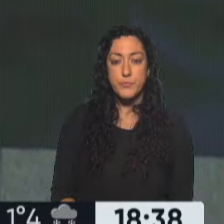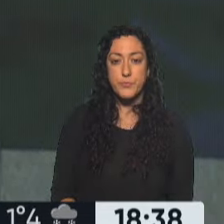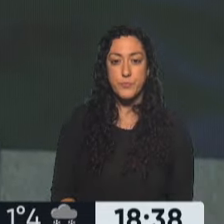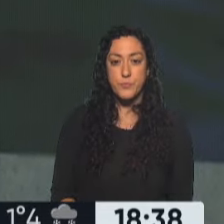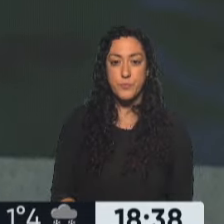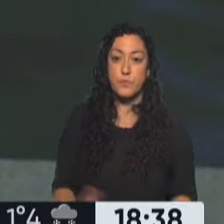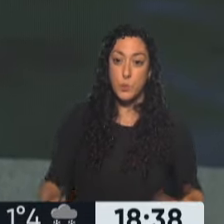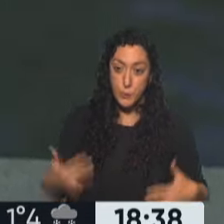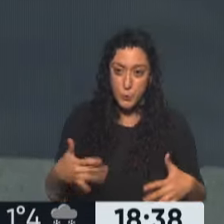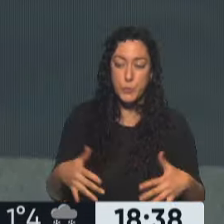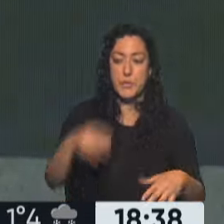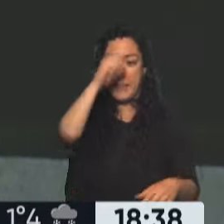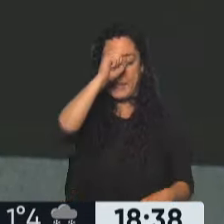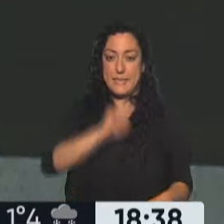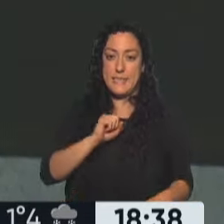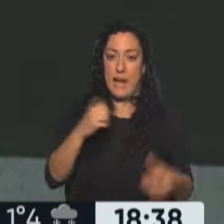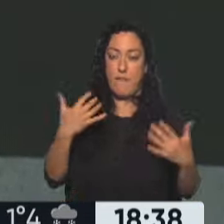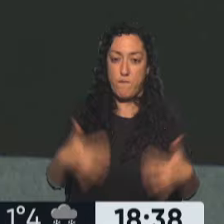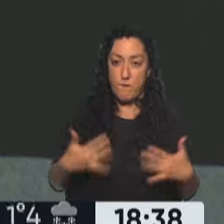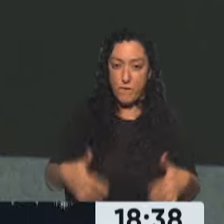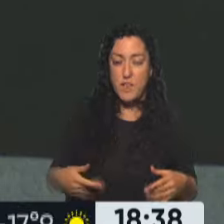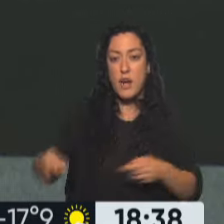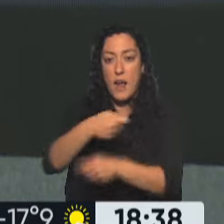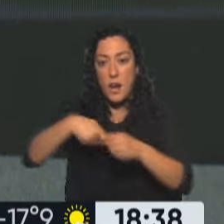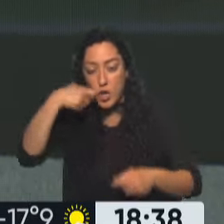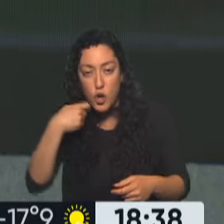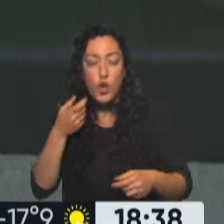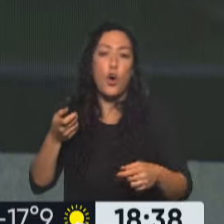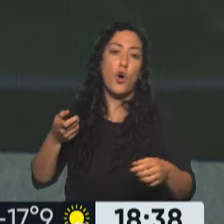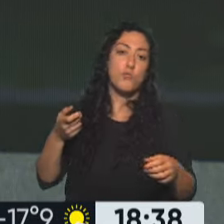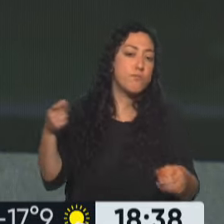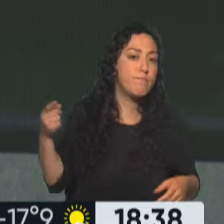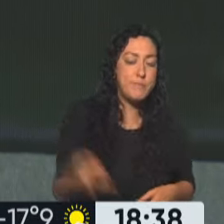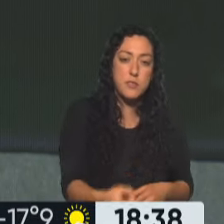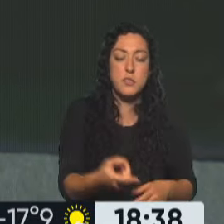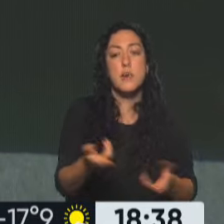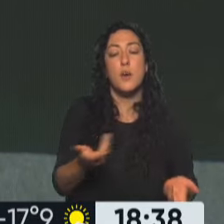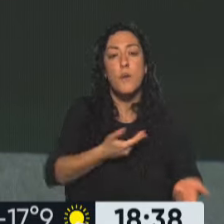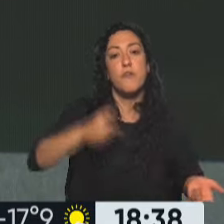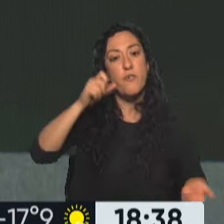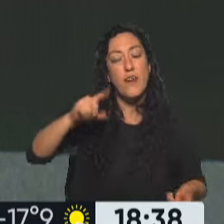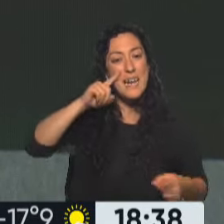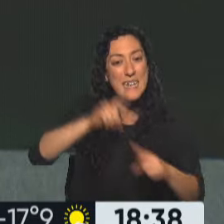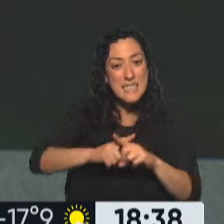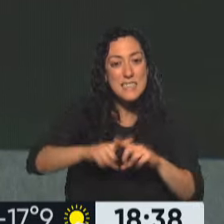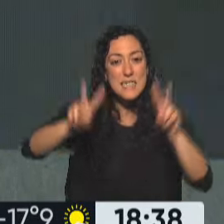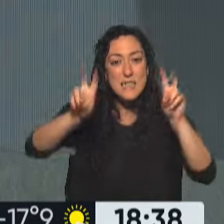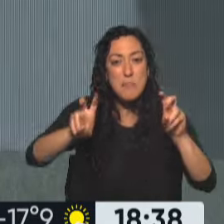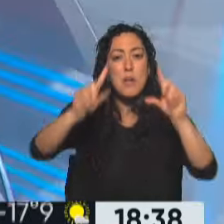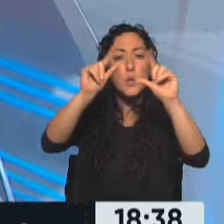Bueno, un gran desafío tendrá la flamante presidenta del combate contra el narcotráfico en México, Félix Taylor. A ver, números del narcotráfico en